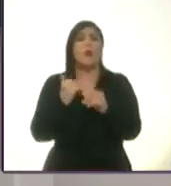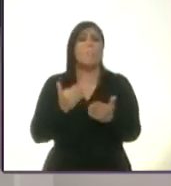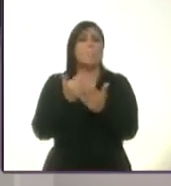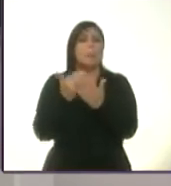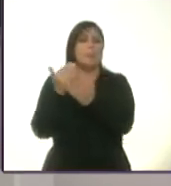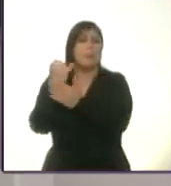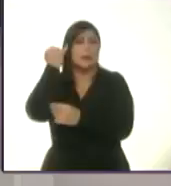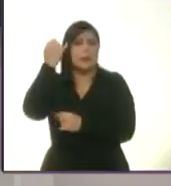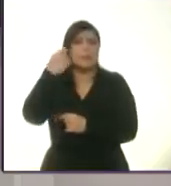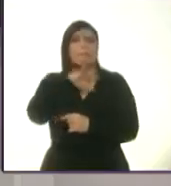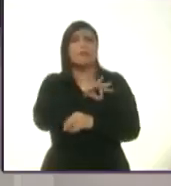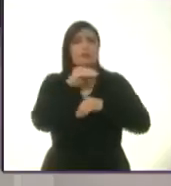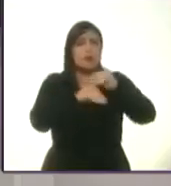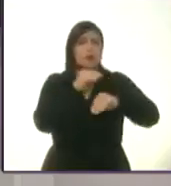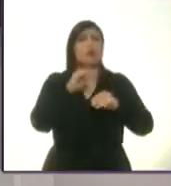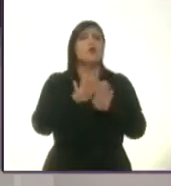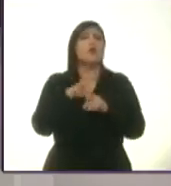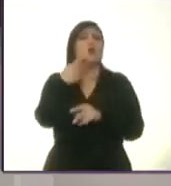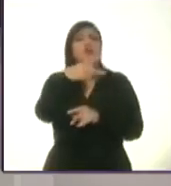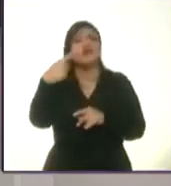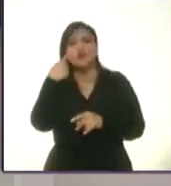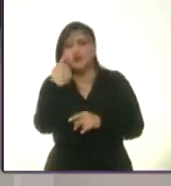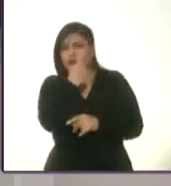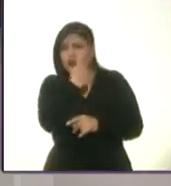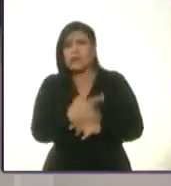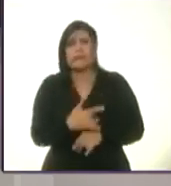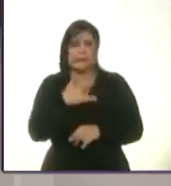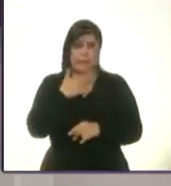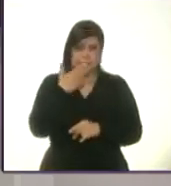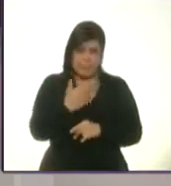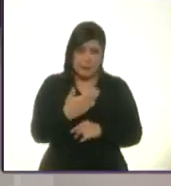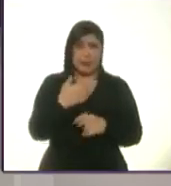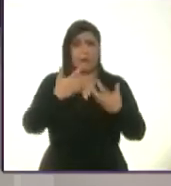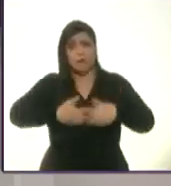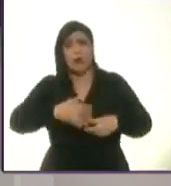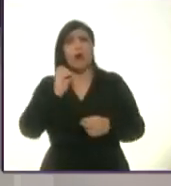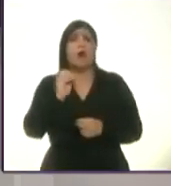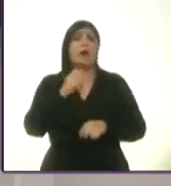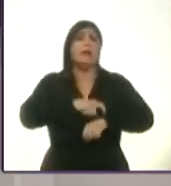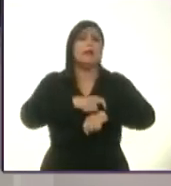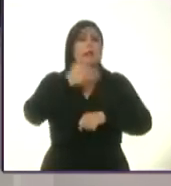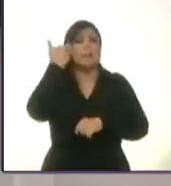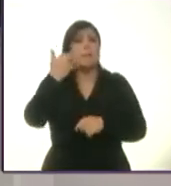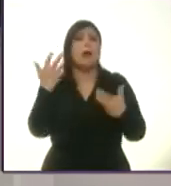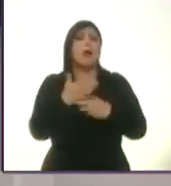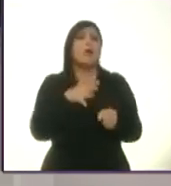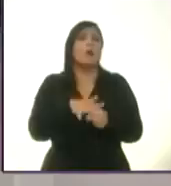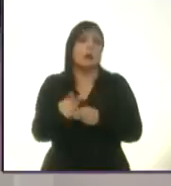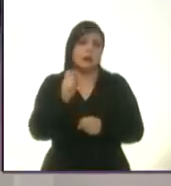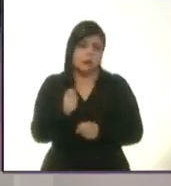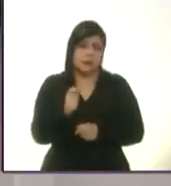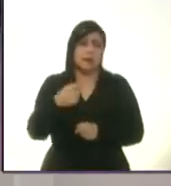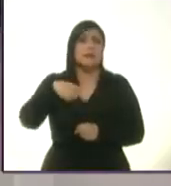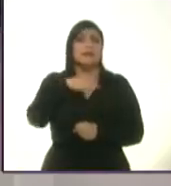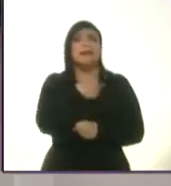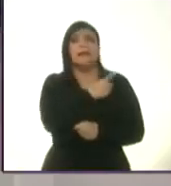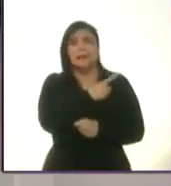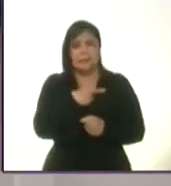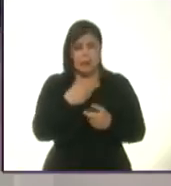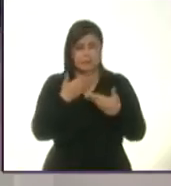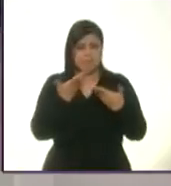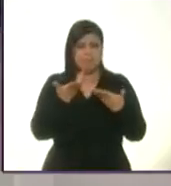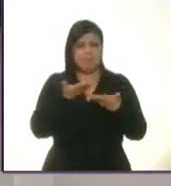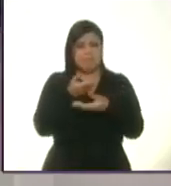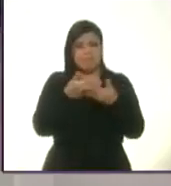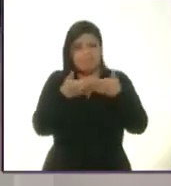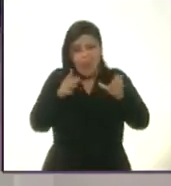de plantear cuál es su viabilidad y en qué tiempo lo harían aquí es donde esperamos que se abra la discusión sobre